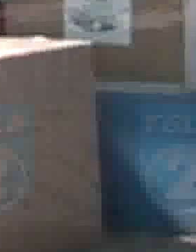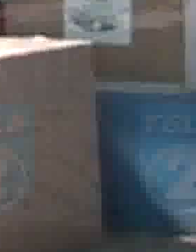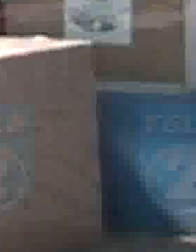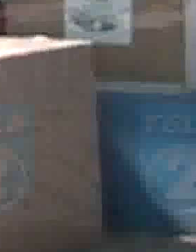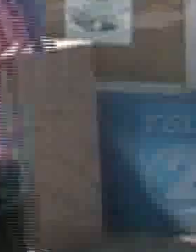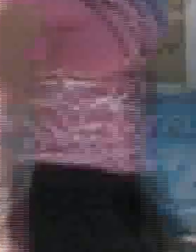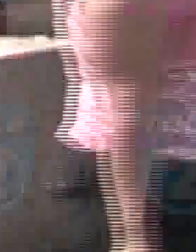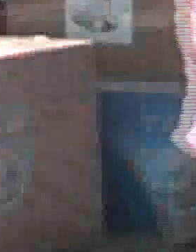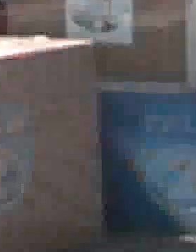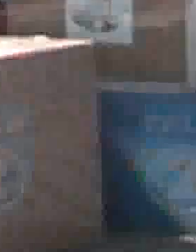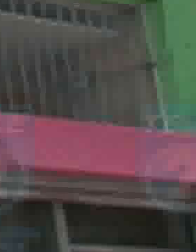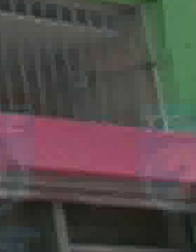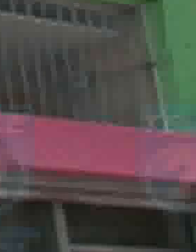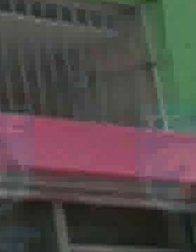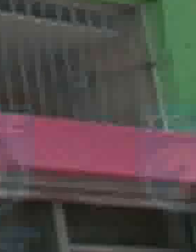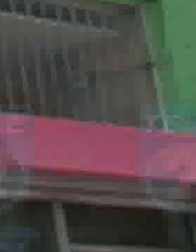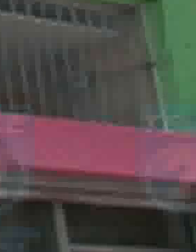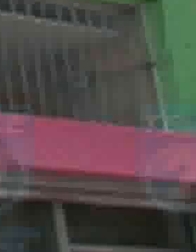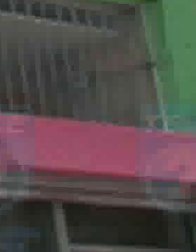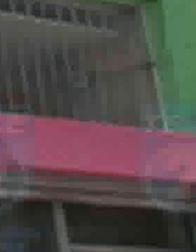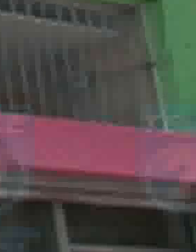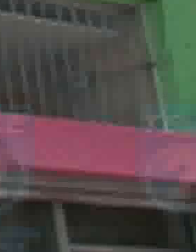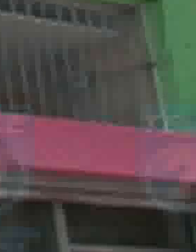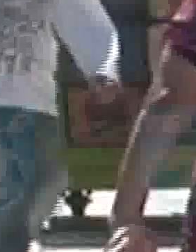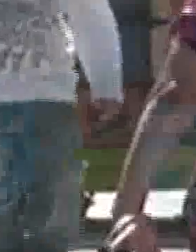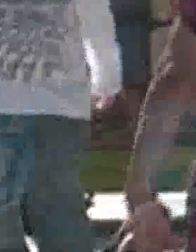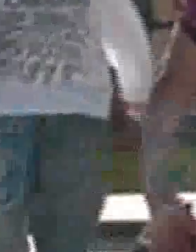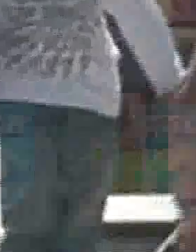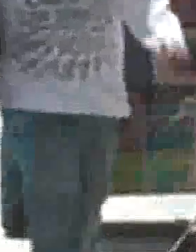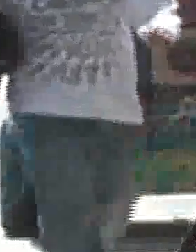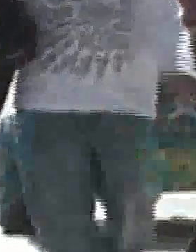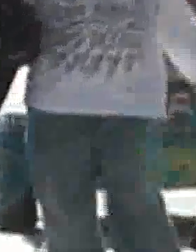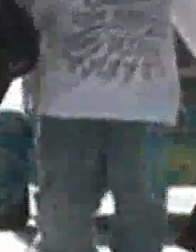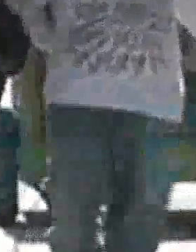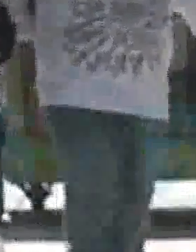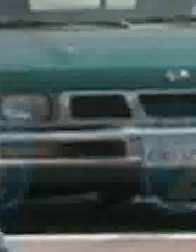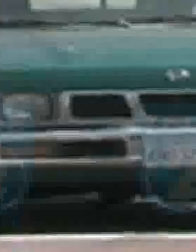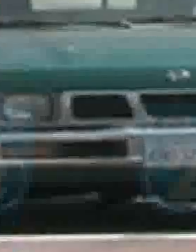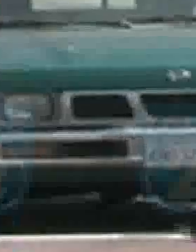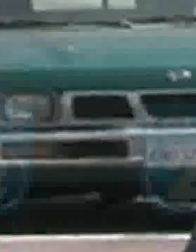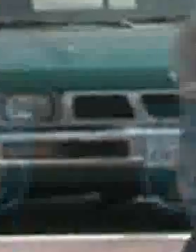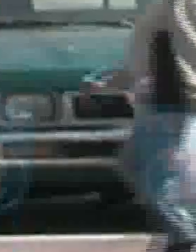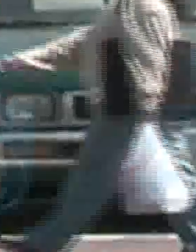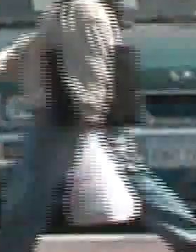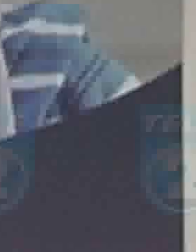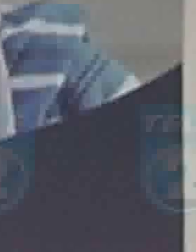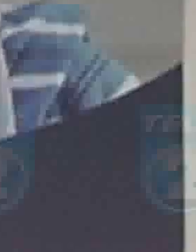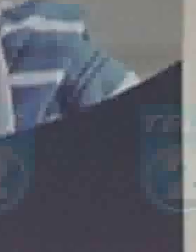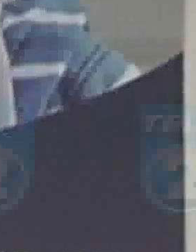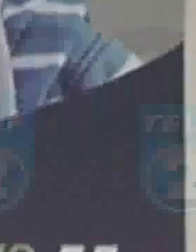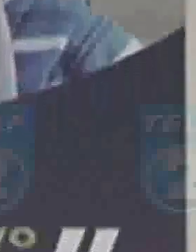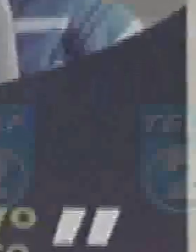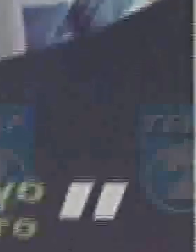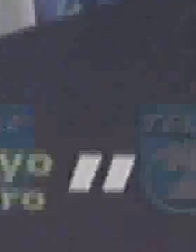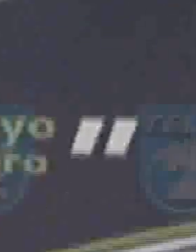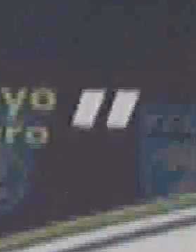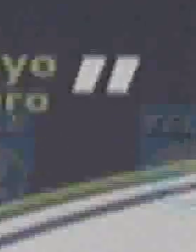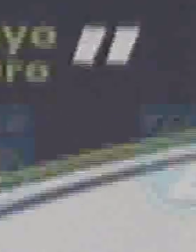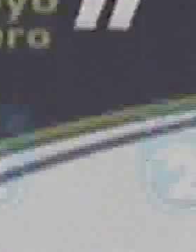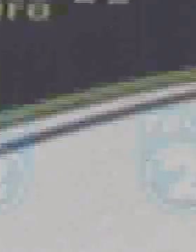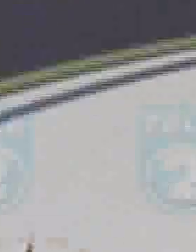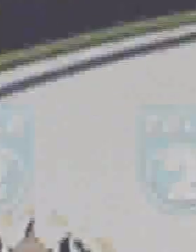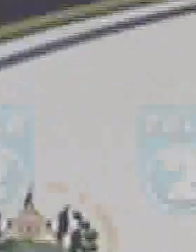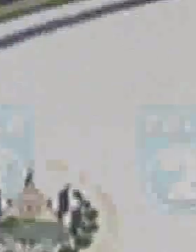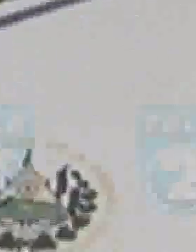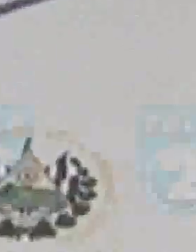Y en el ámbito internacional resaltó el aporte que realizan cientos de salvadoreños en otras naciones y solicitó una prórroga para los